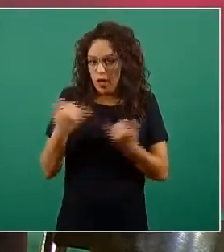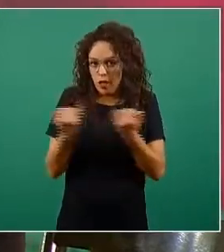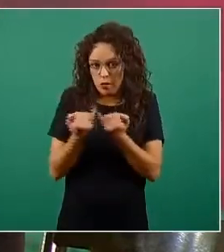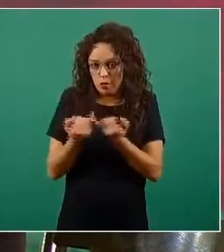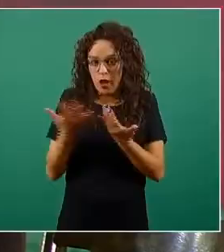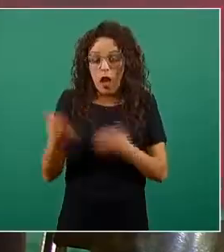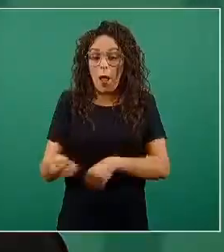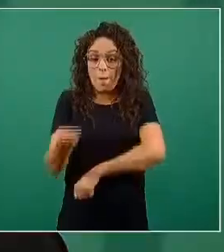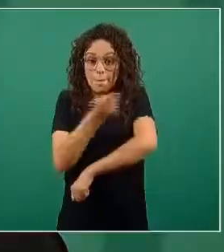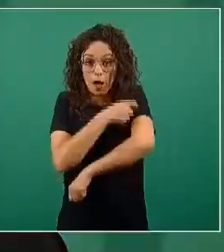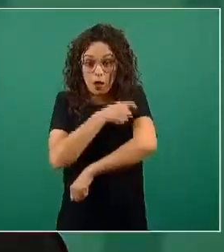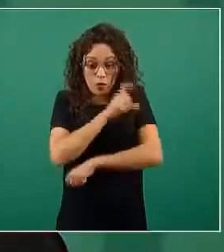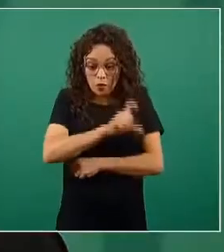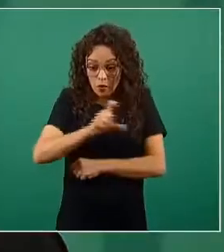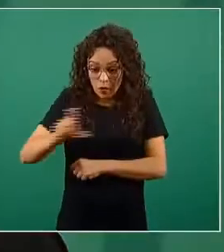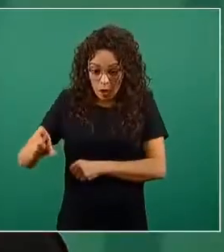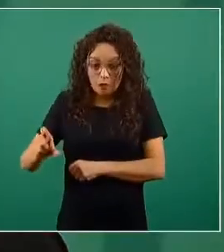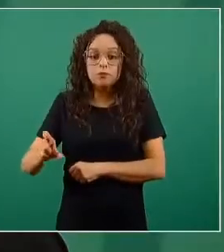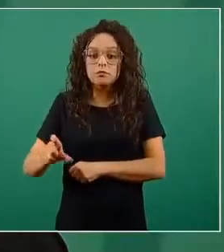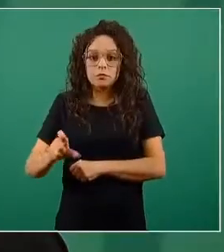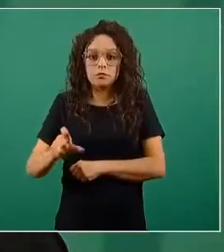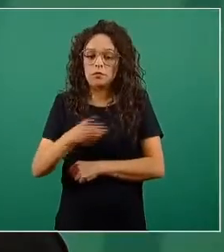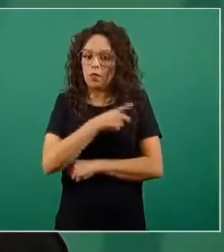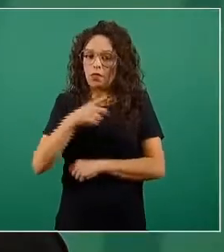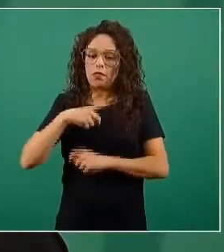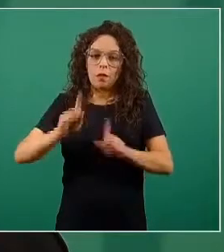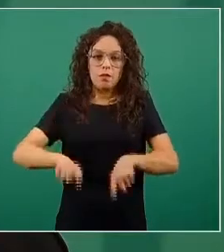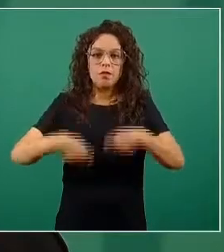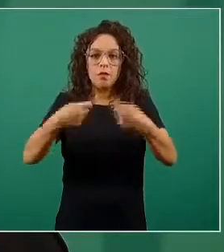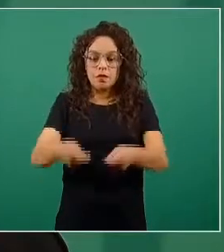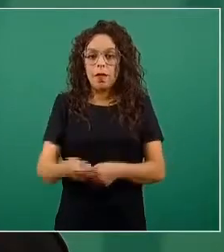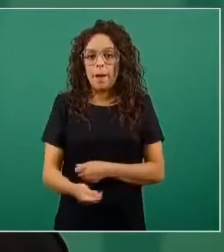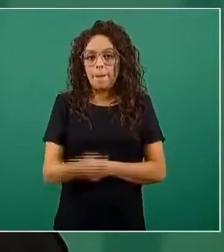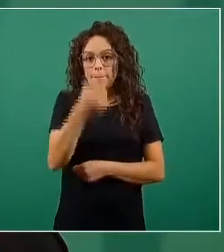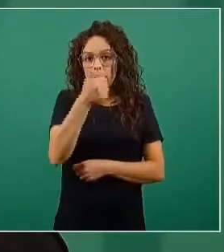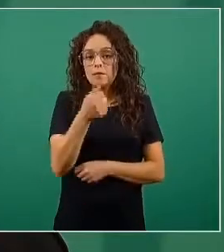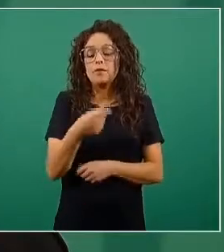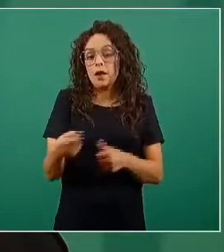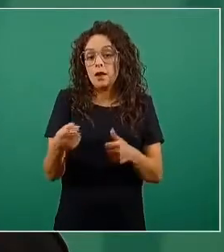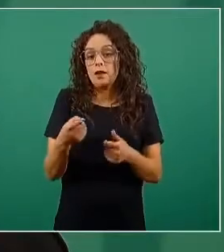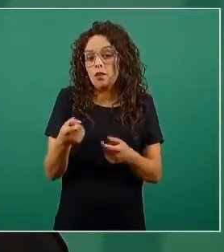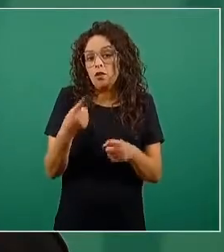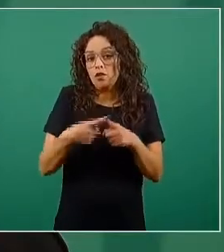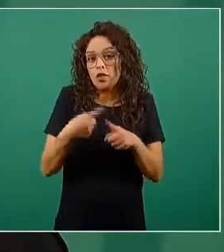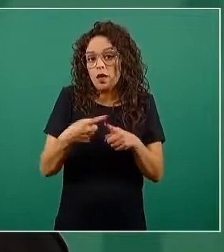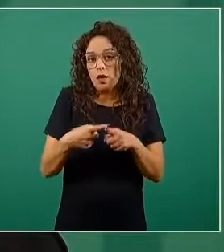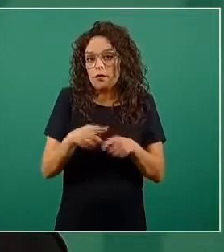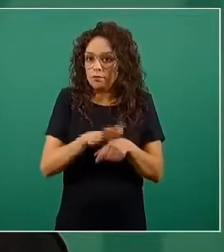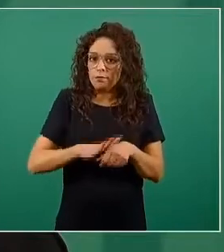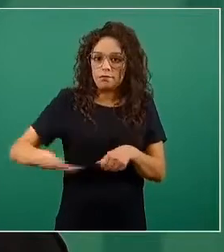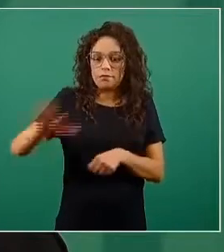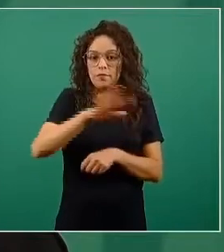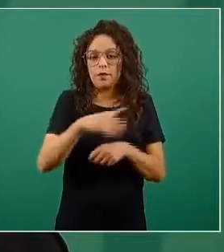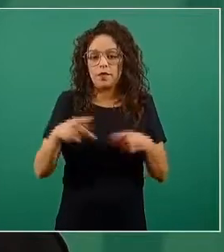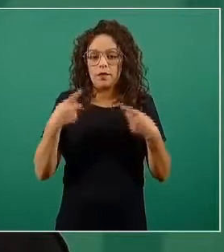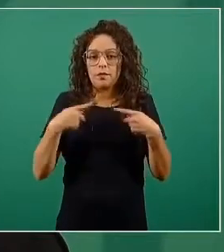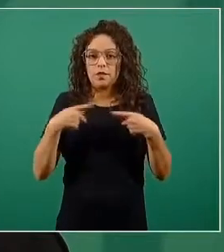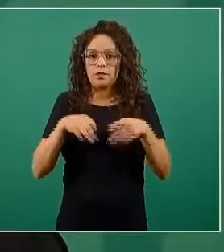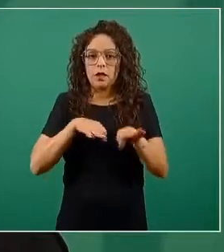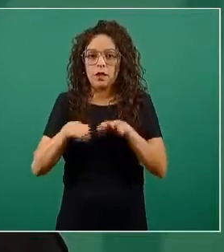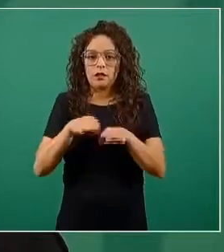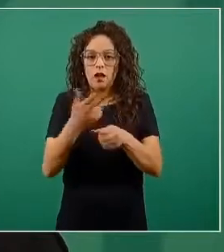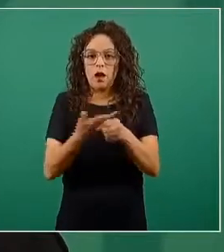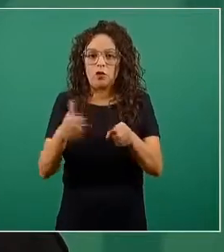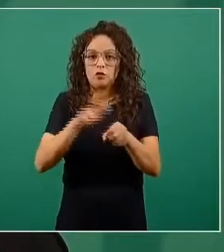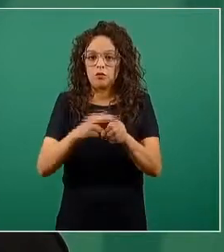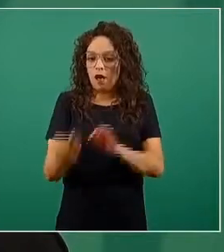están priorizando, y así se debe de hacer para el personal de salud de primera línea. También nos queda claro